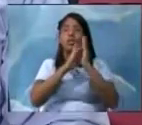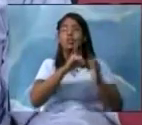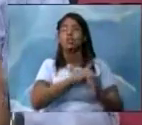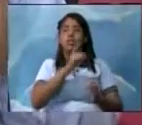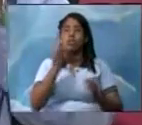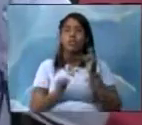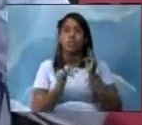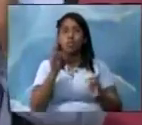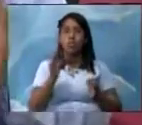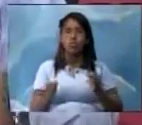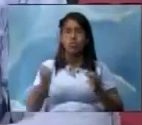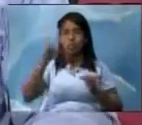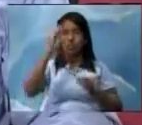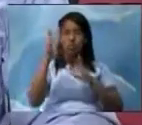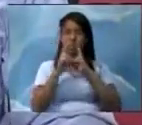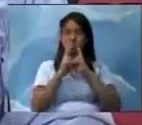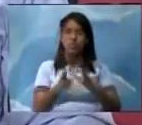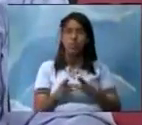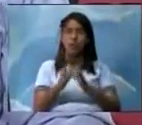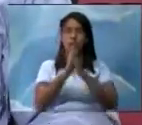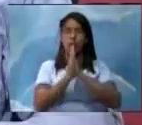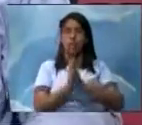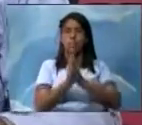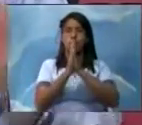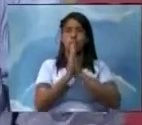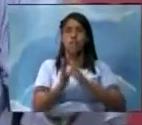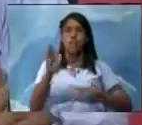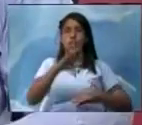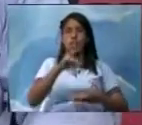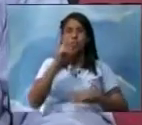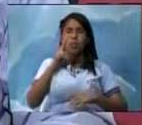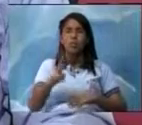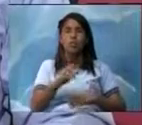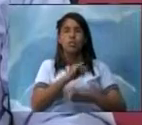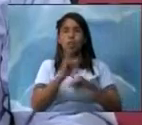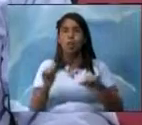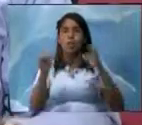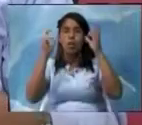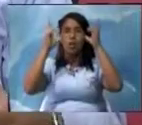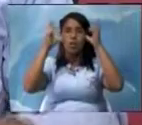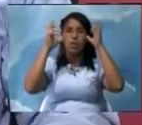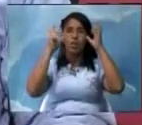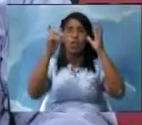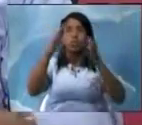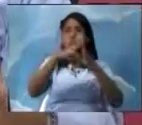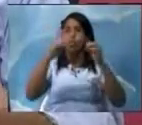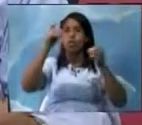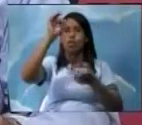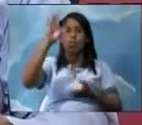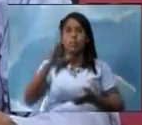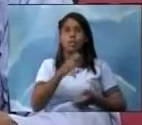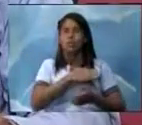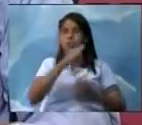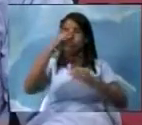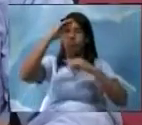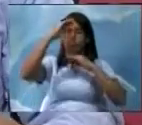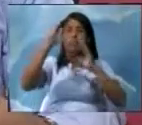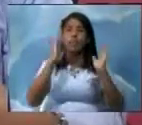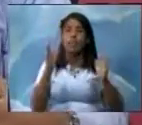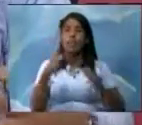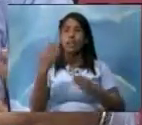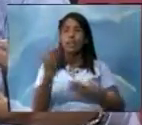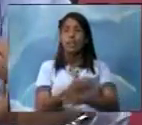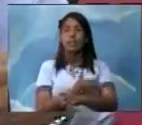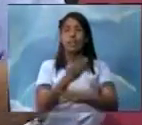justo Dios contesta la oración estamos viendo hemos escuchado en los pastores que antecedieron de